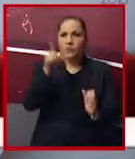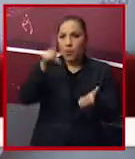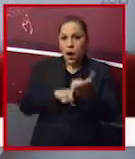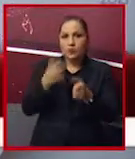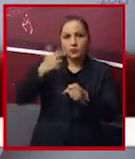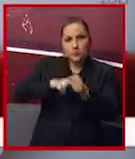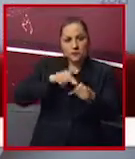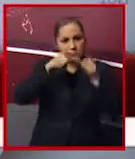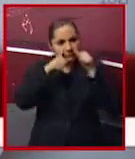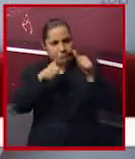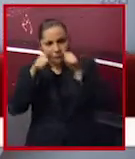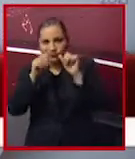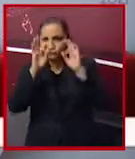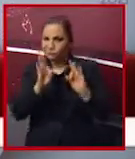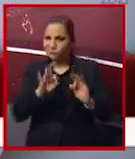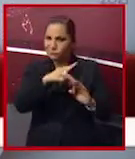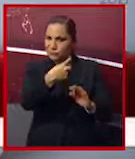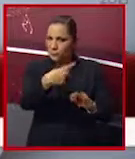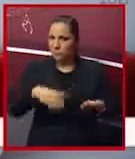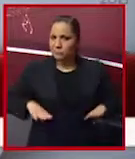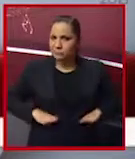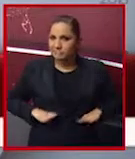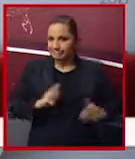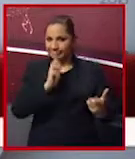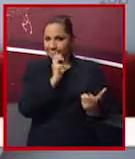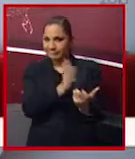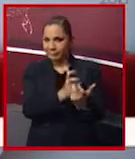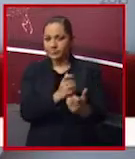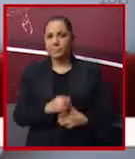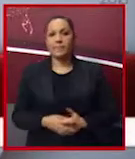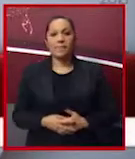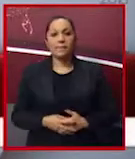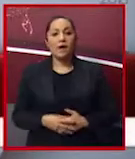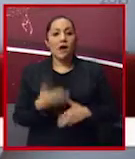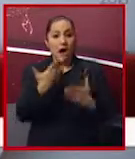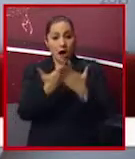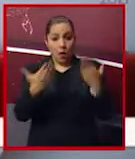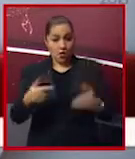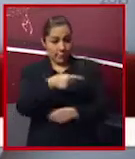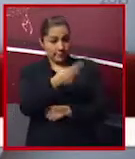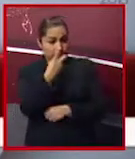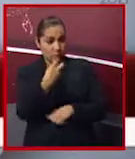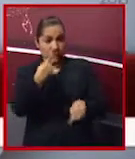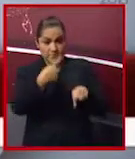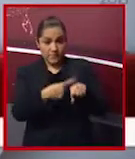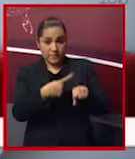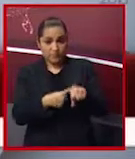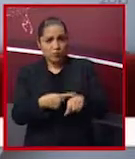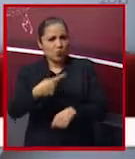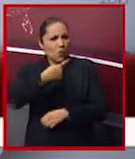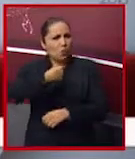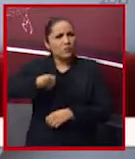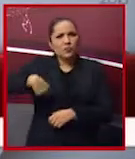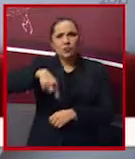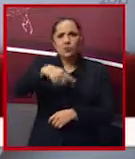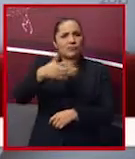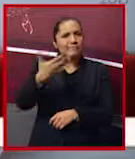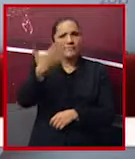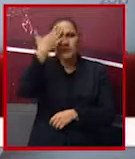Este tratamiento es para una enfermedad suave, no aguda. Nosotros sabemos que si uno no puede